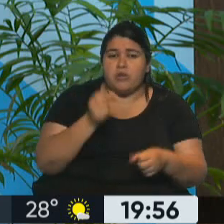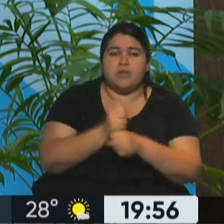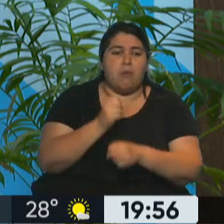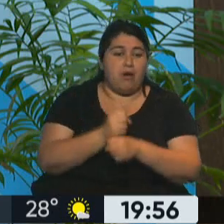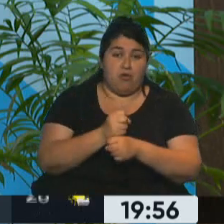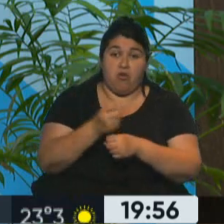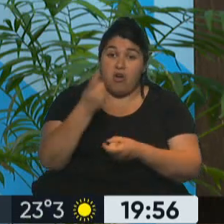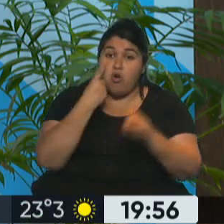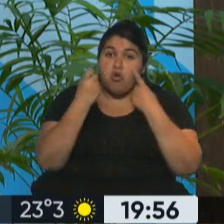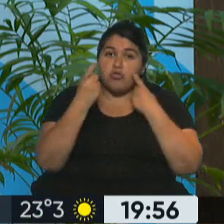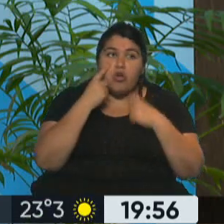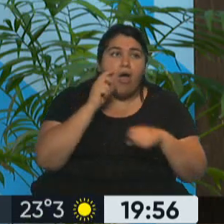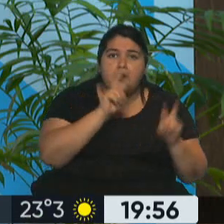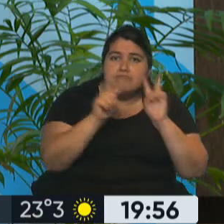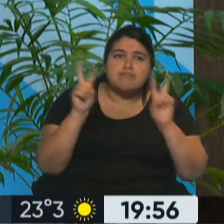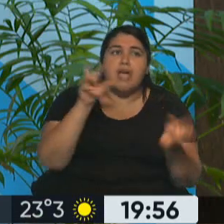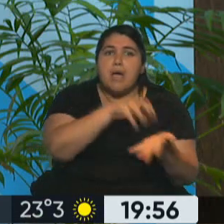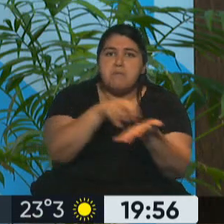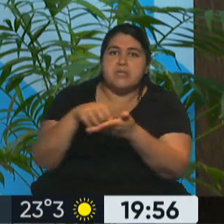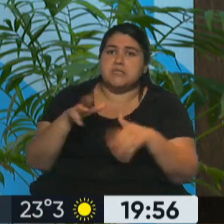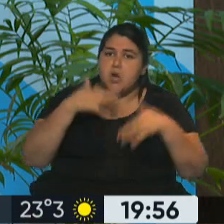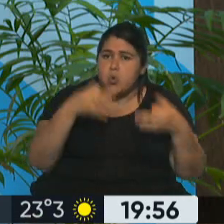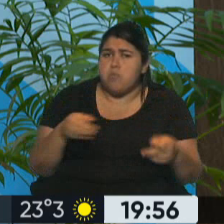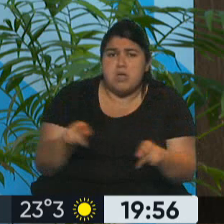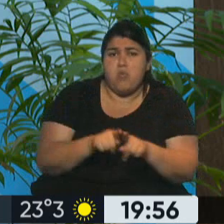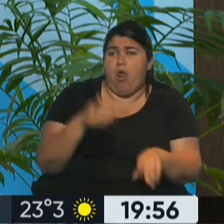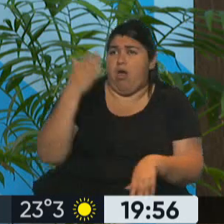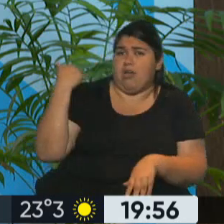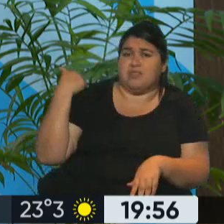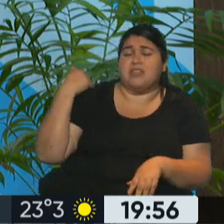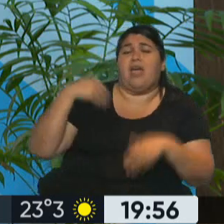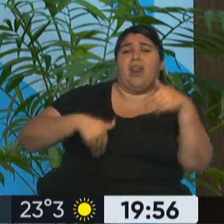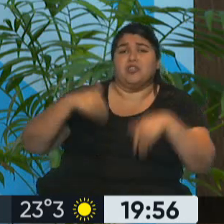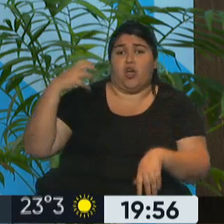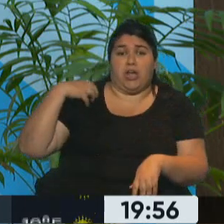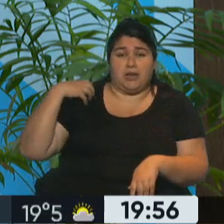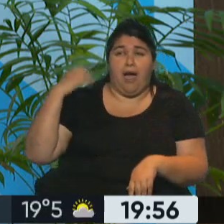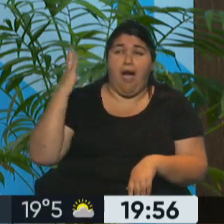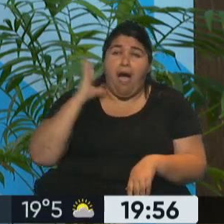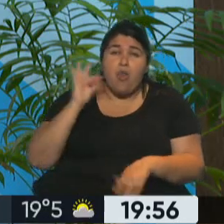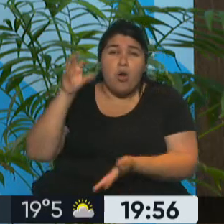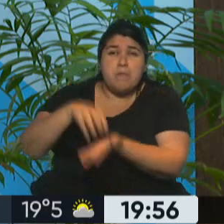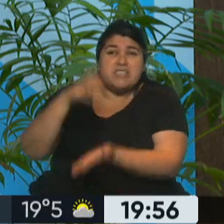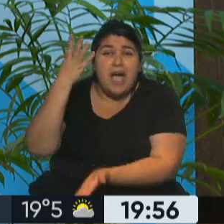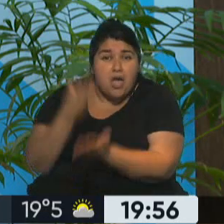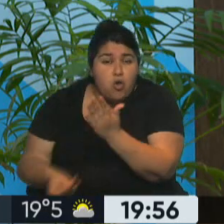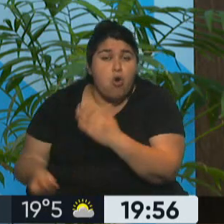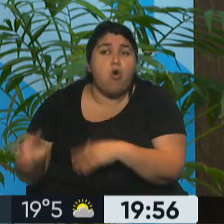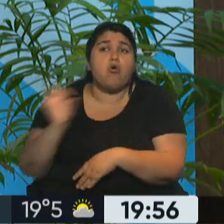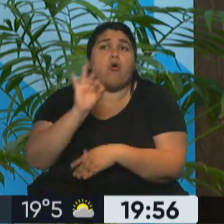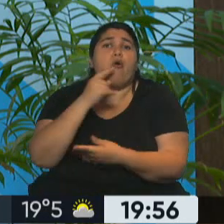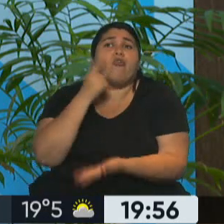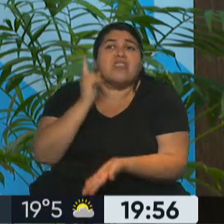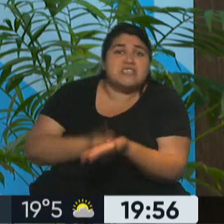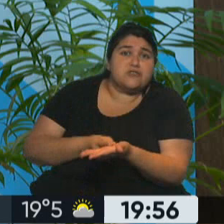controlar que esto se cumpla, tal cual lo hicimos en las elecciones generales. Por algún error que alguna empresa